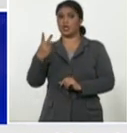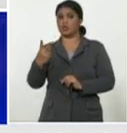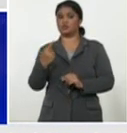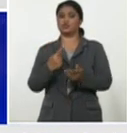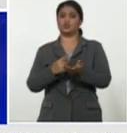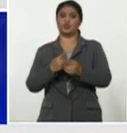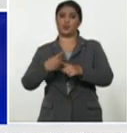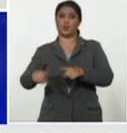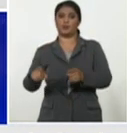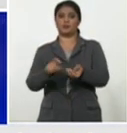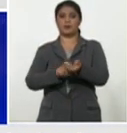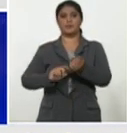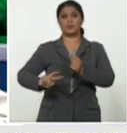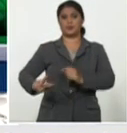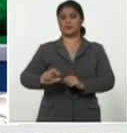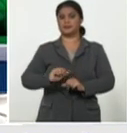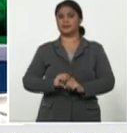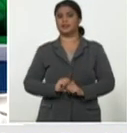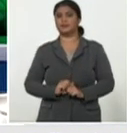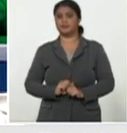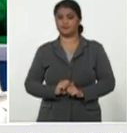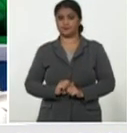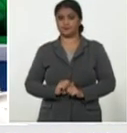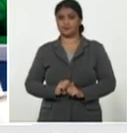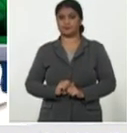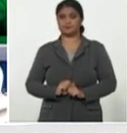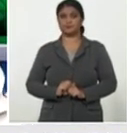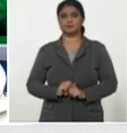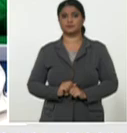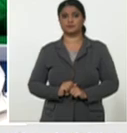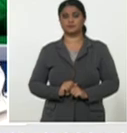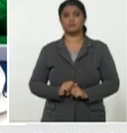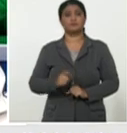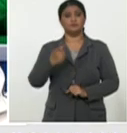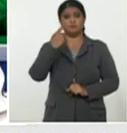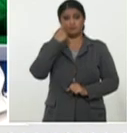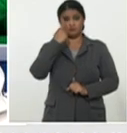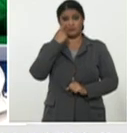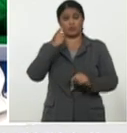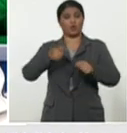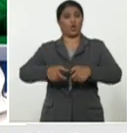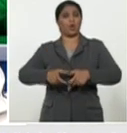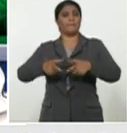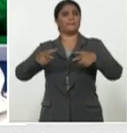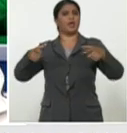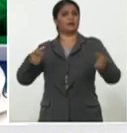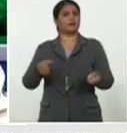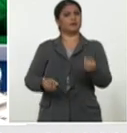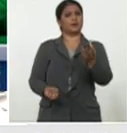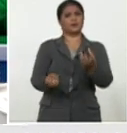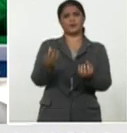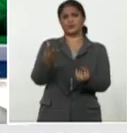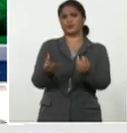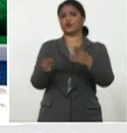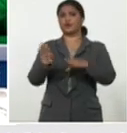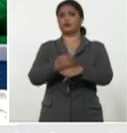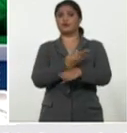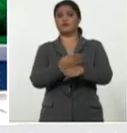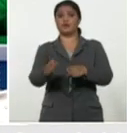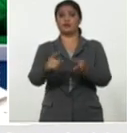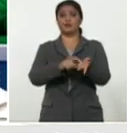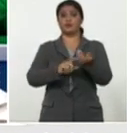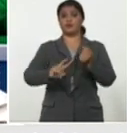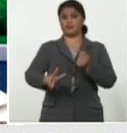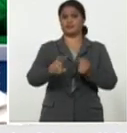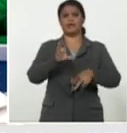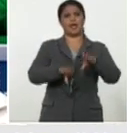eventos teniendo en cuenta que eso da la complejidad de la transmisión. Y como siempre decimos, hay eventos que son